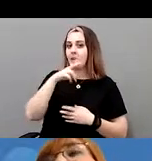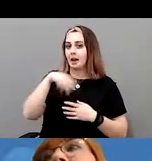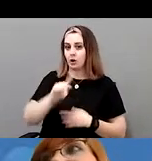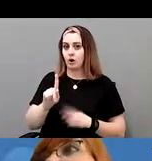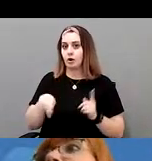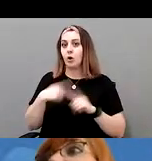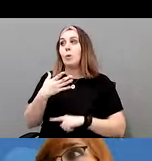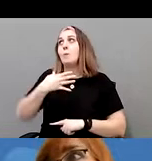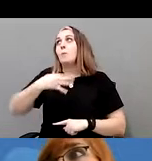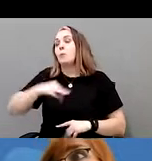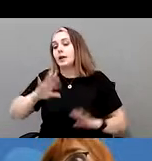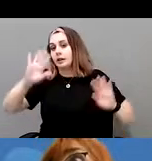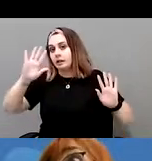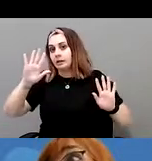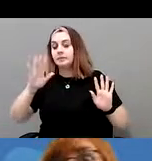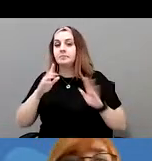luego poder